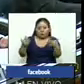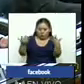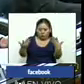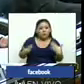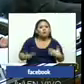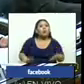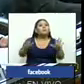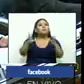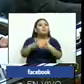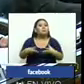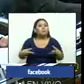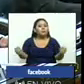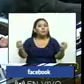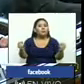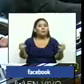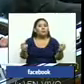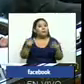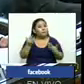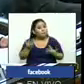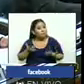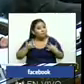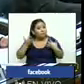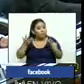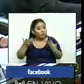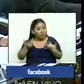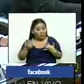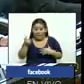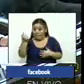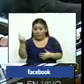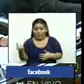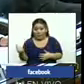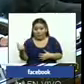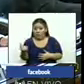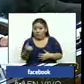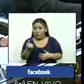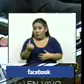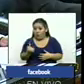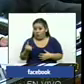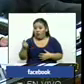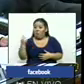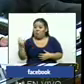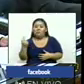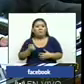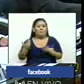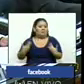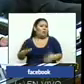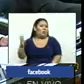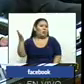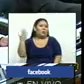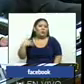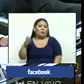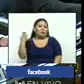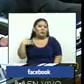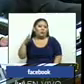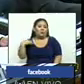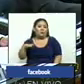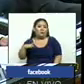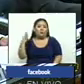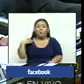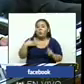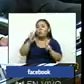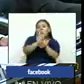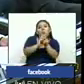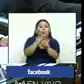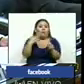hecho y esperamos que estas personas acostumbradas a desarrollar este tipo de